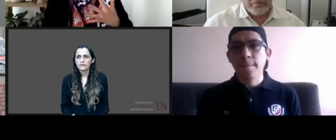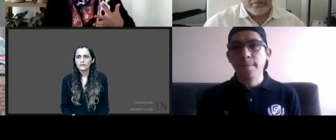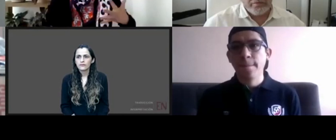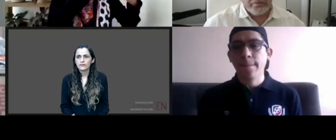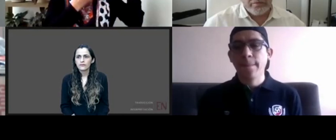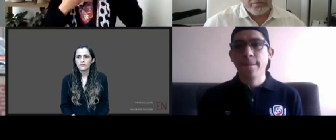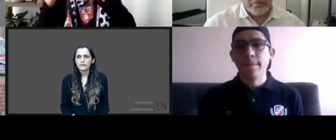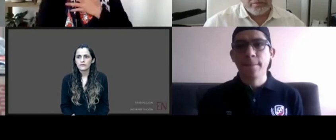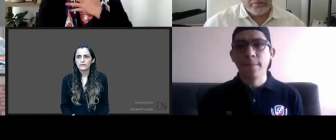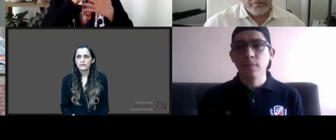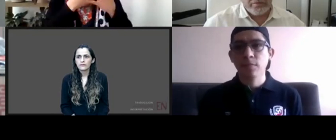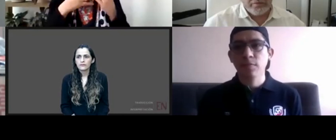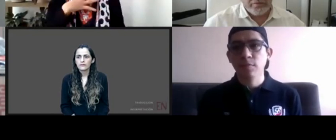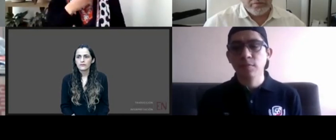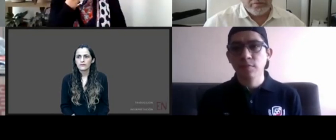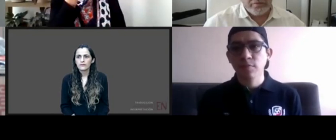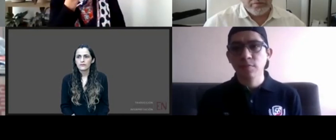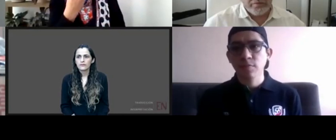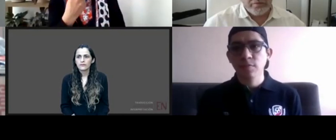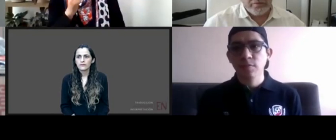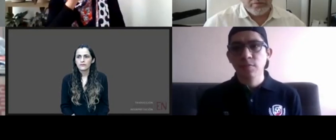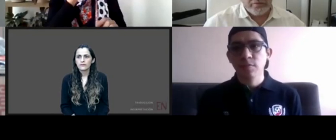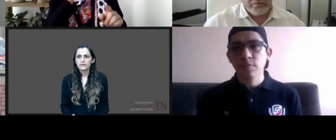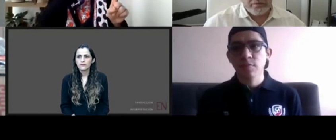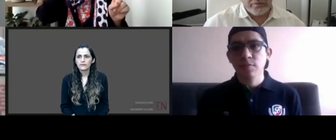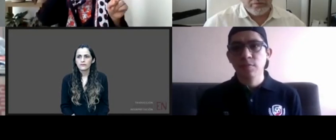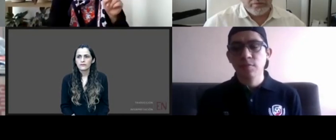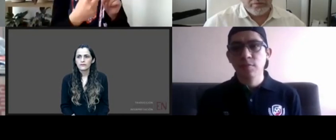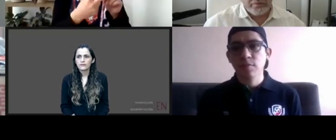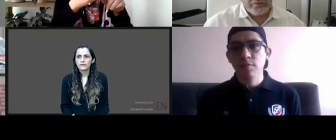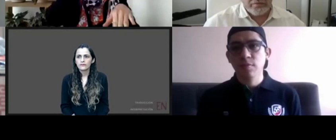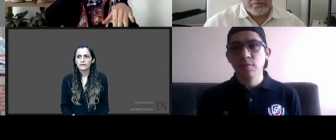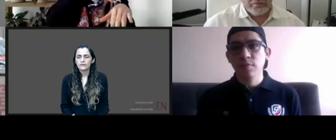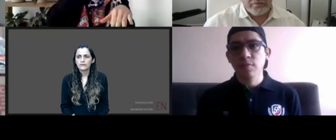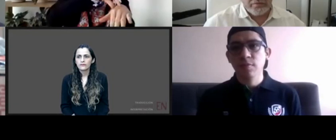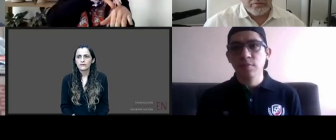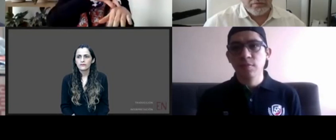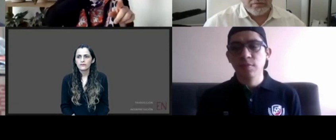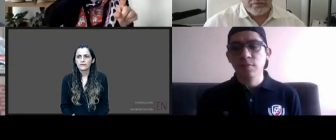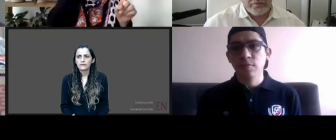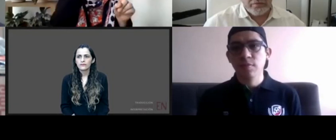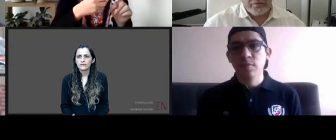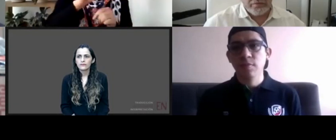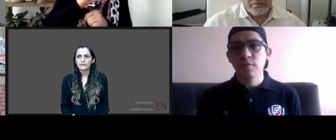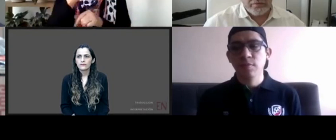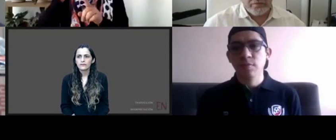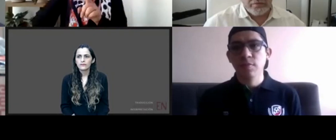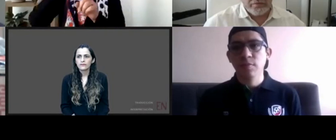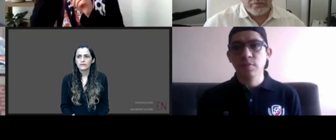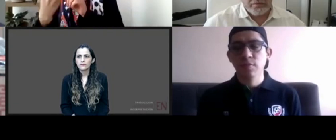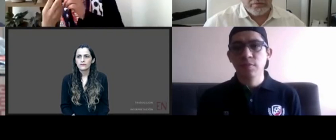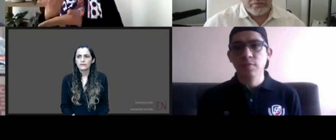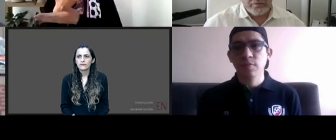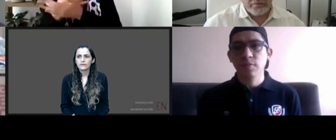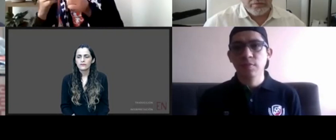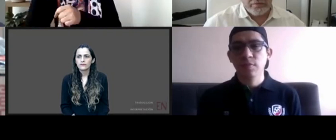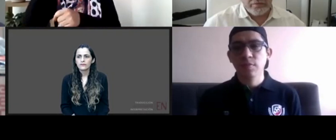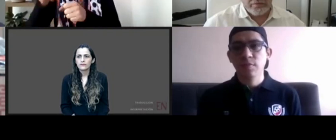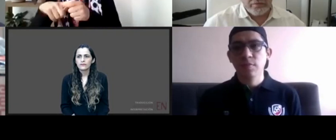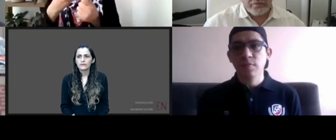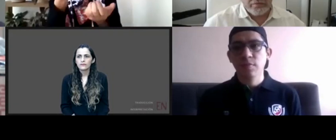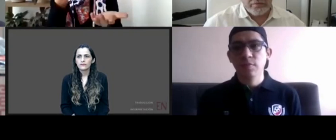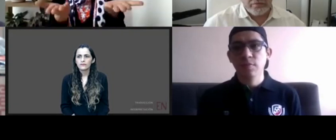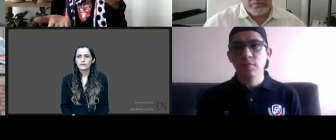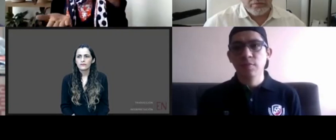las personas sordas. Sí, hay también sobre este tema una confusión muy grande porque se